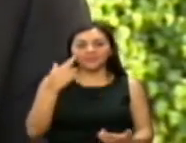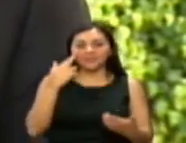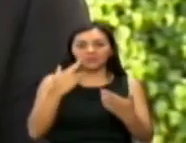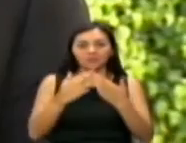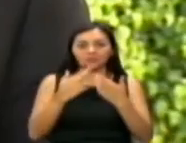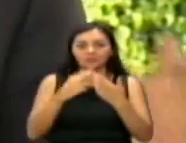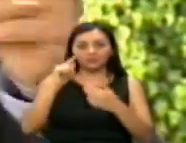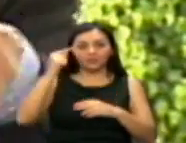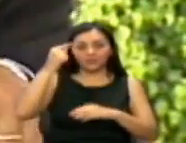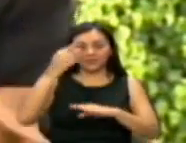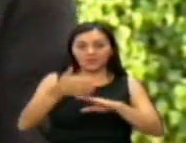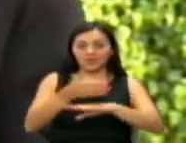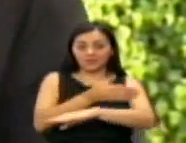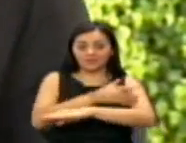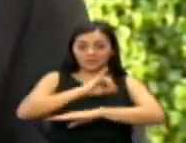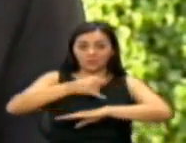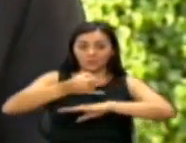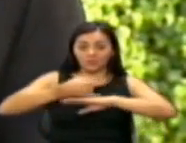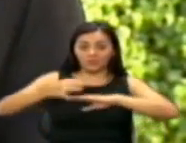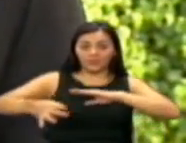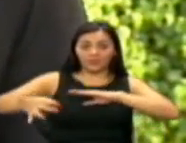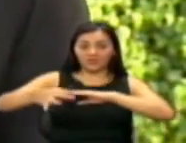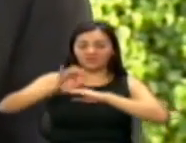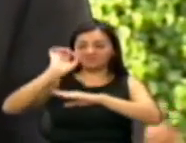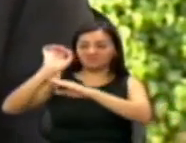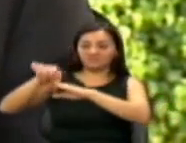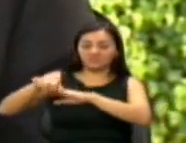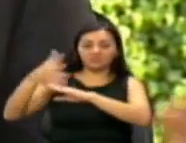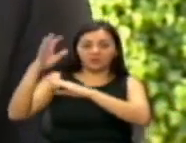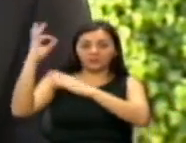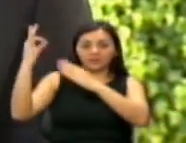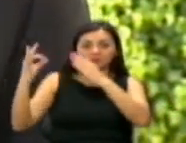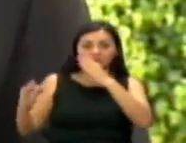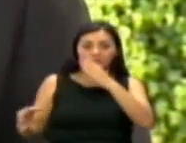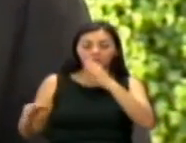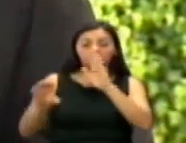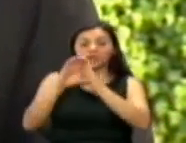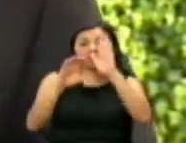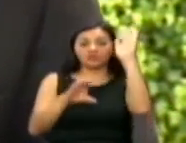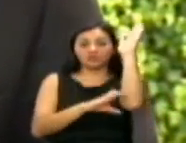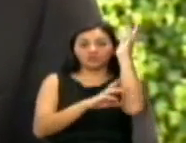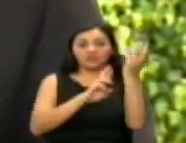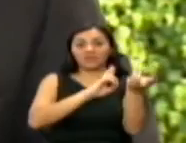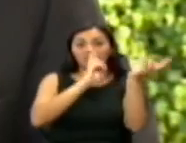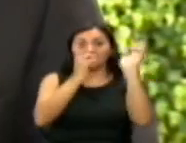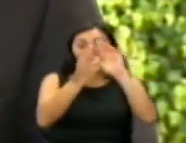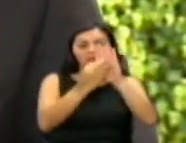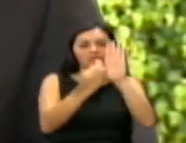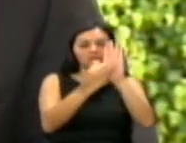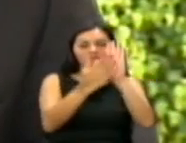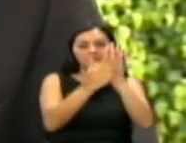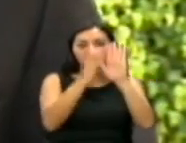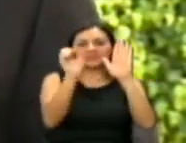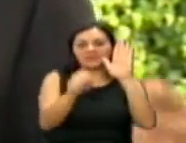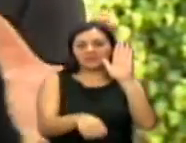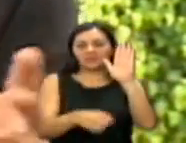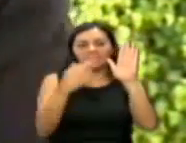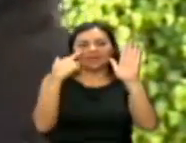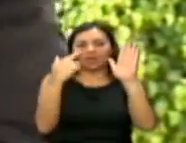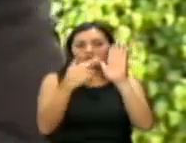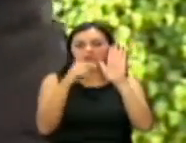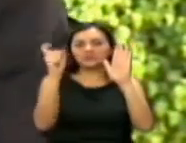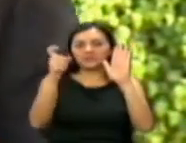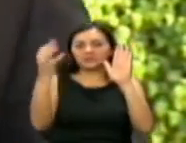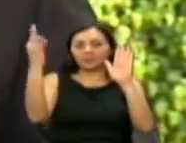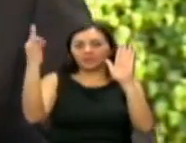gobiernos locales. La nueva constitución de Montecristi los reconoce. Por ejemplo, no podían recibir crédito subsidiado del BEDE porque no eran, que es